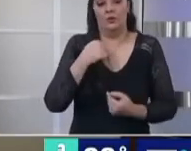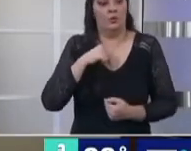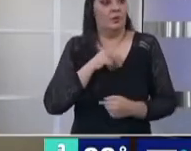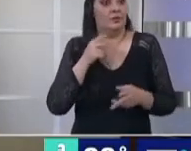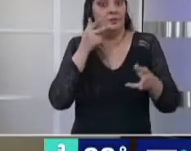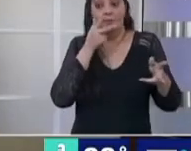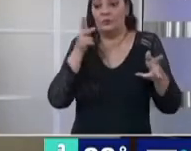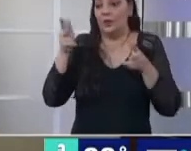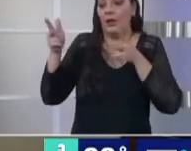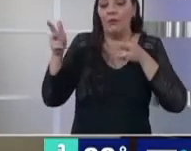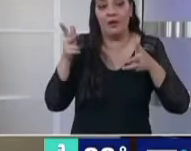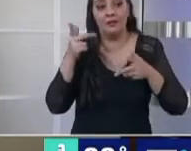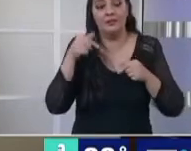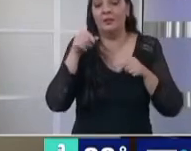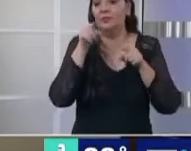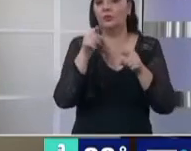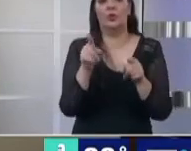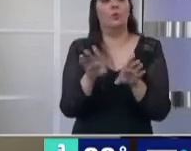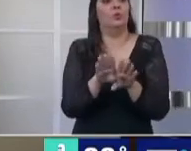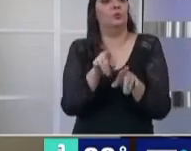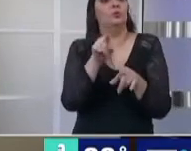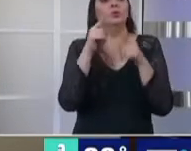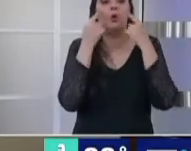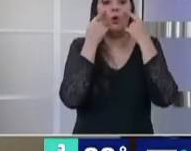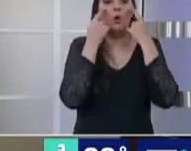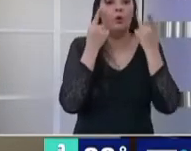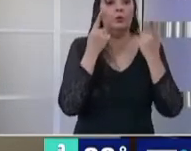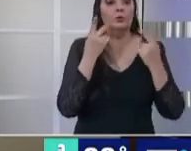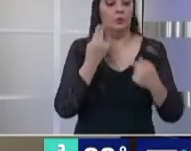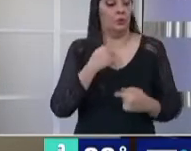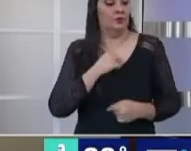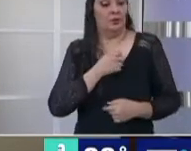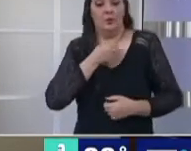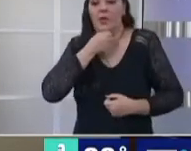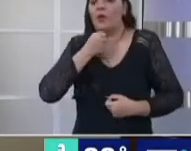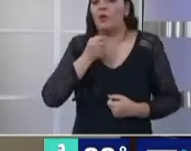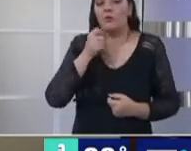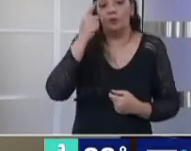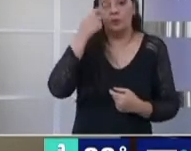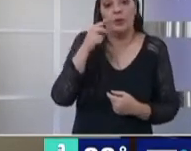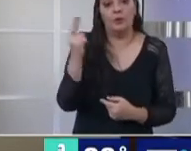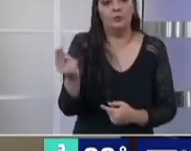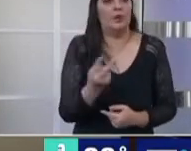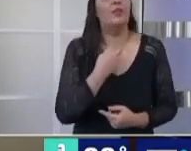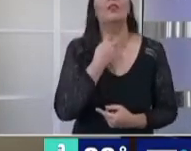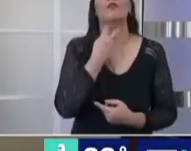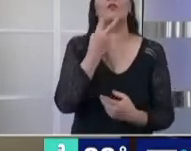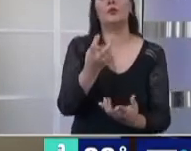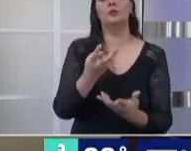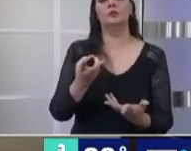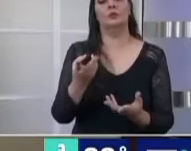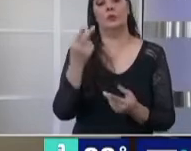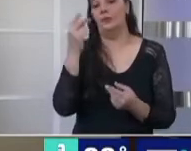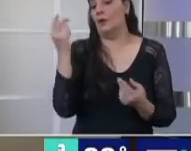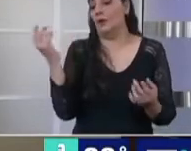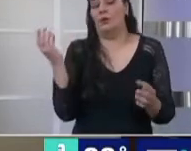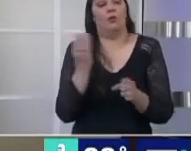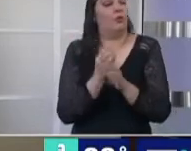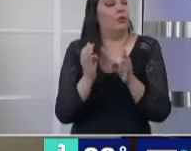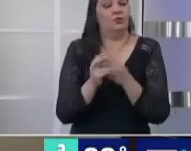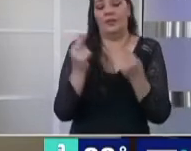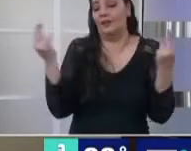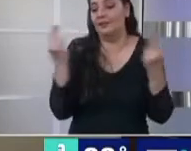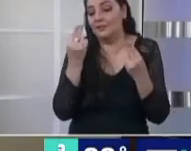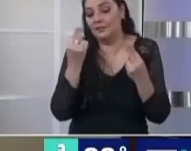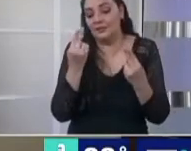sus ojos, que nuestros micrófonos sean su voz para lo que usted necesite en esta ardua campaña para